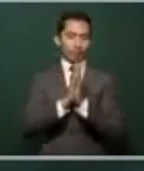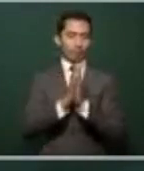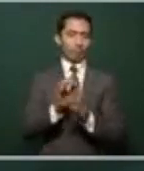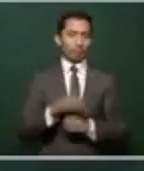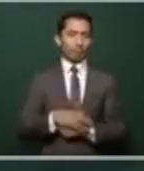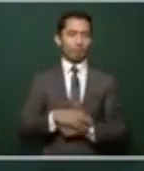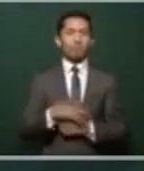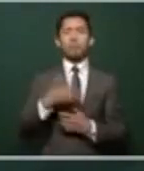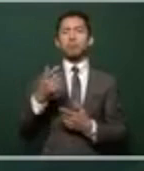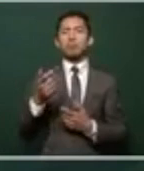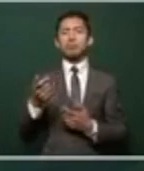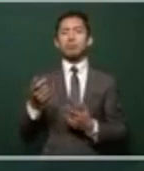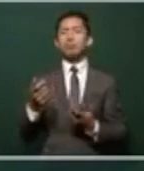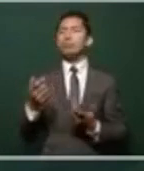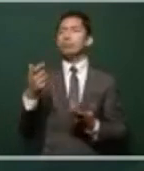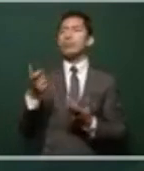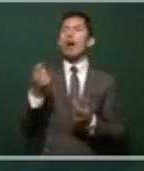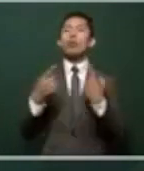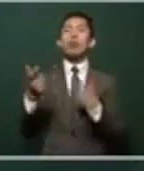Terminar con gastos superfluos